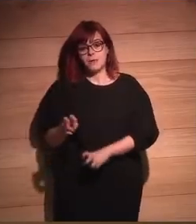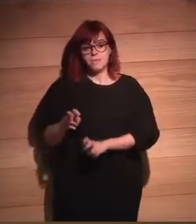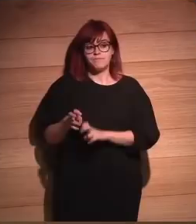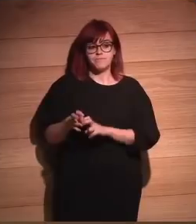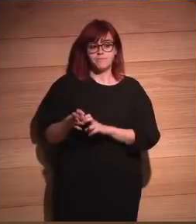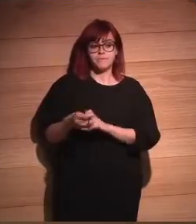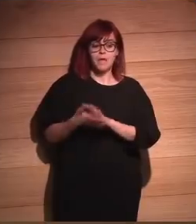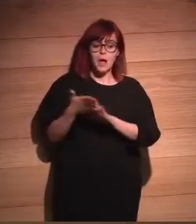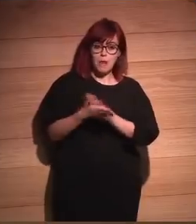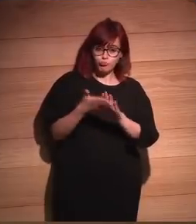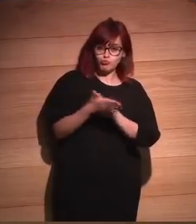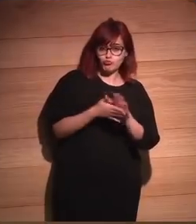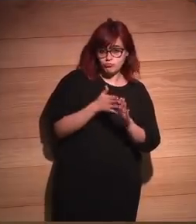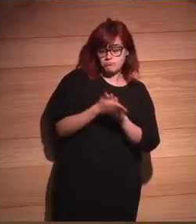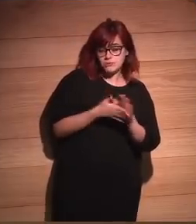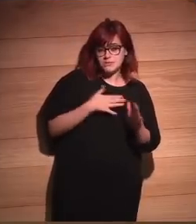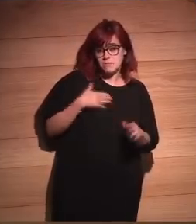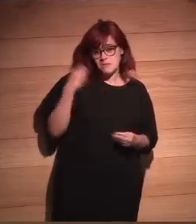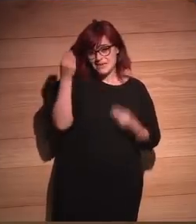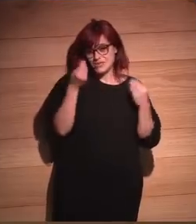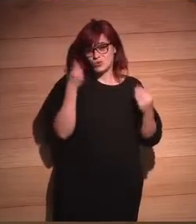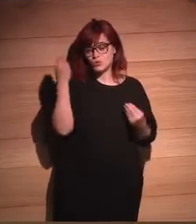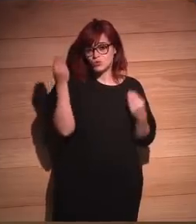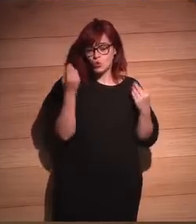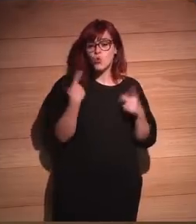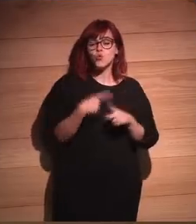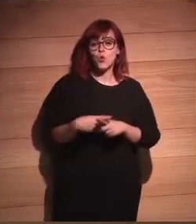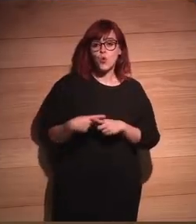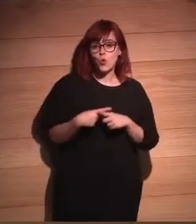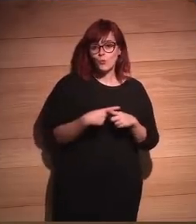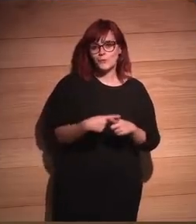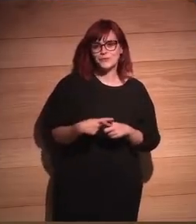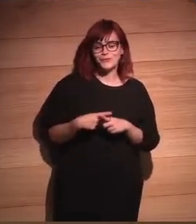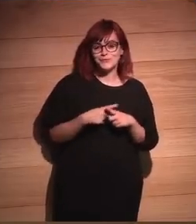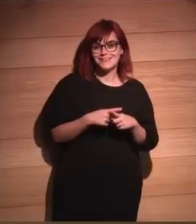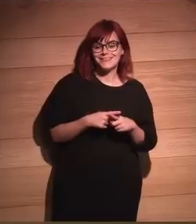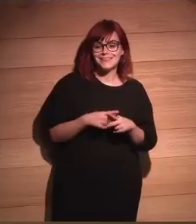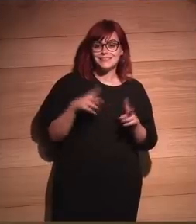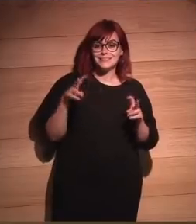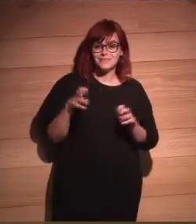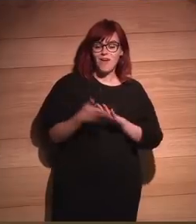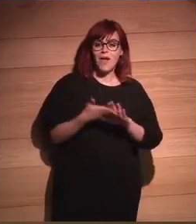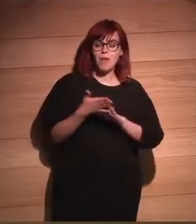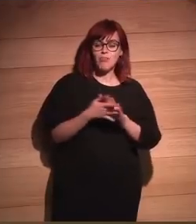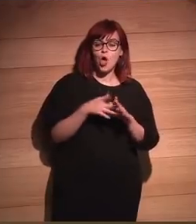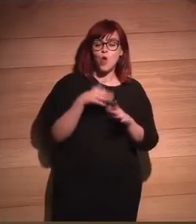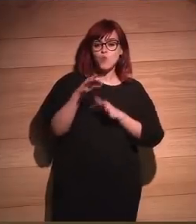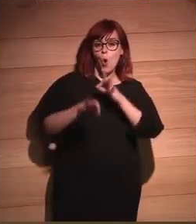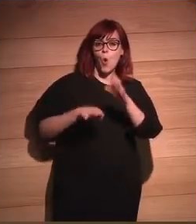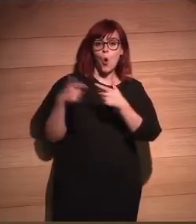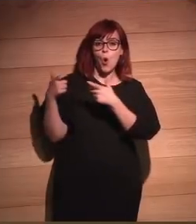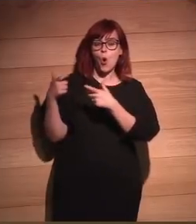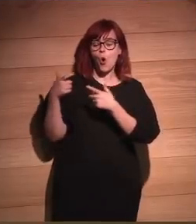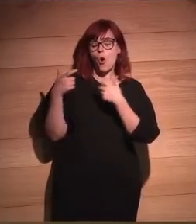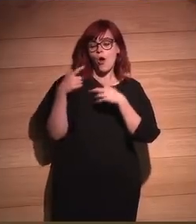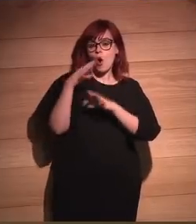es un tema muy conectado. Sí, porque al final creo que el elemento común, como no podía ser de otra manera, es estáis planteando un nuevo orden. Es un